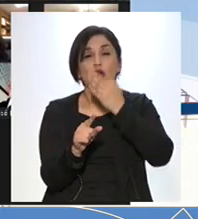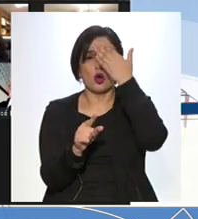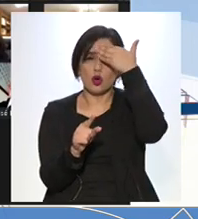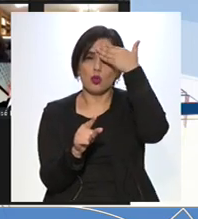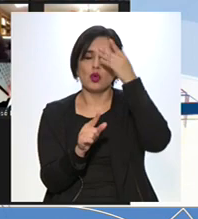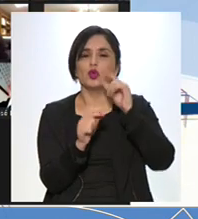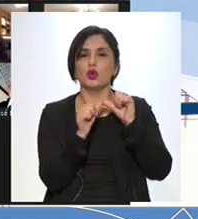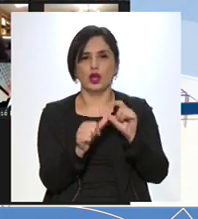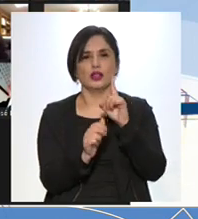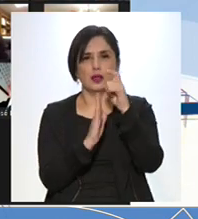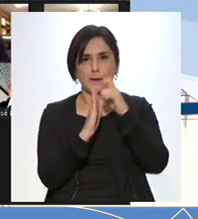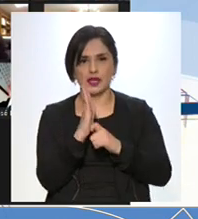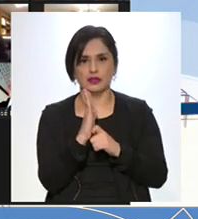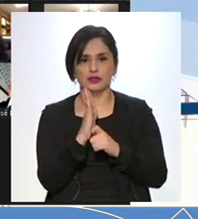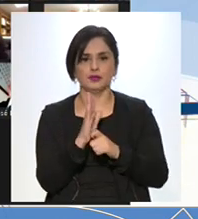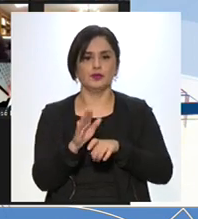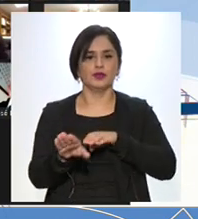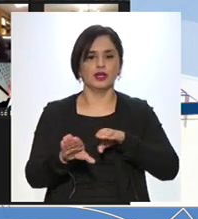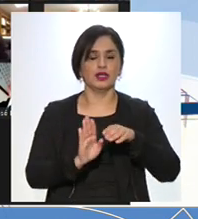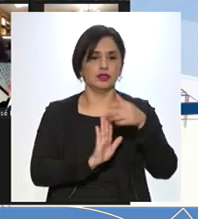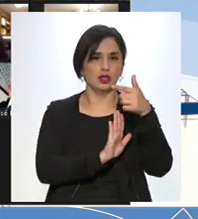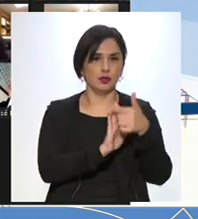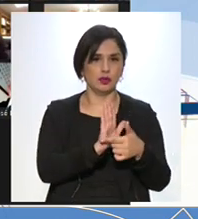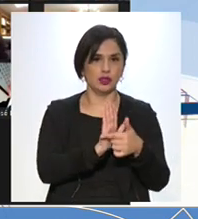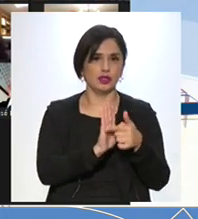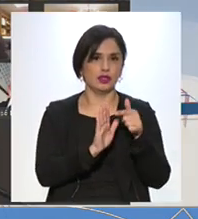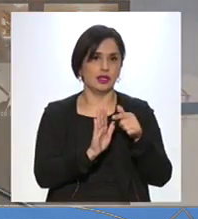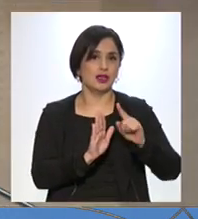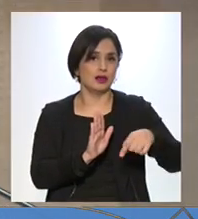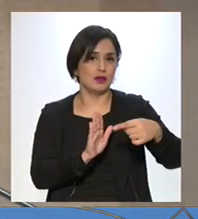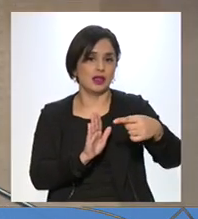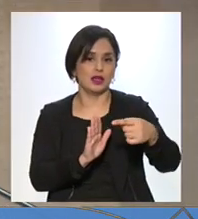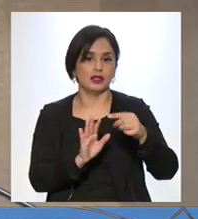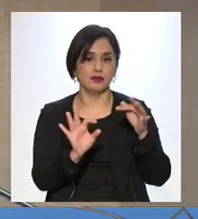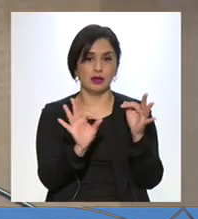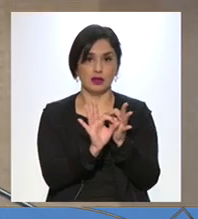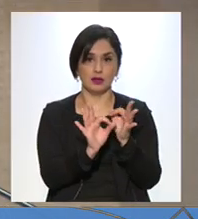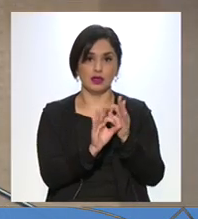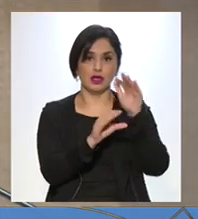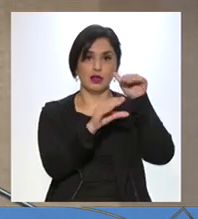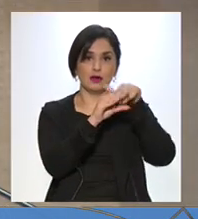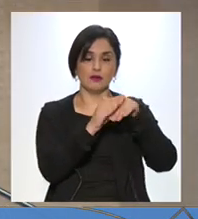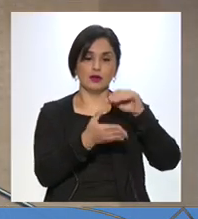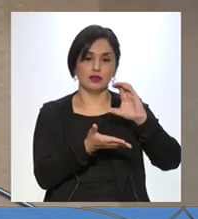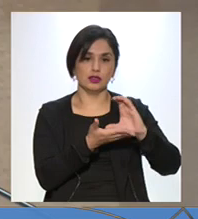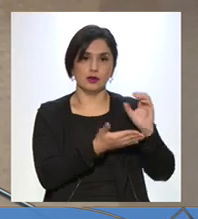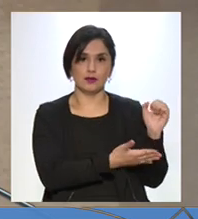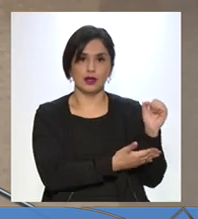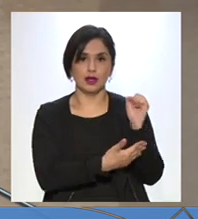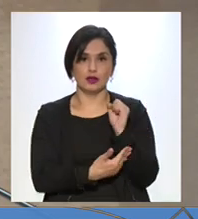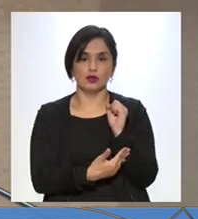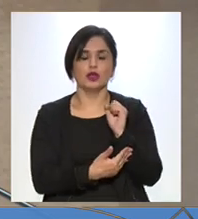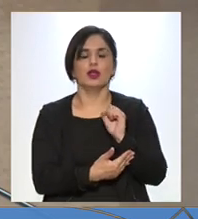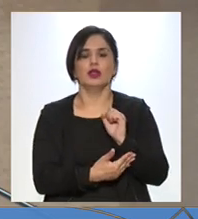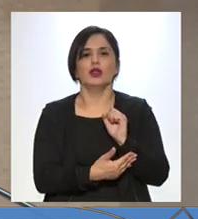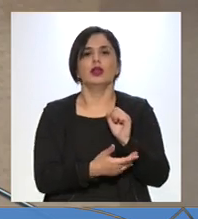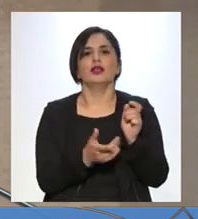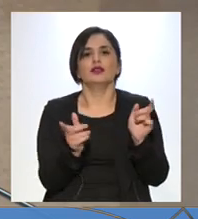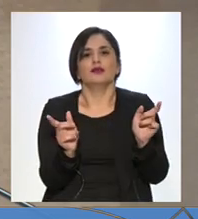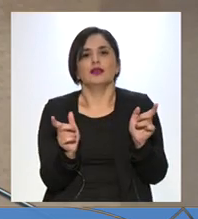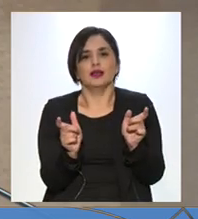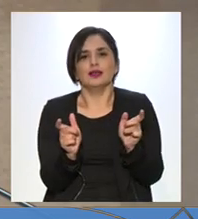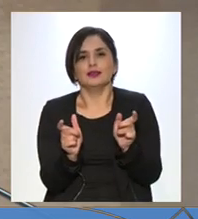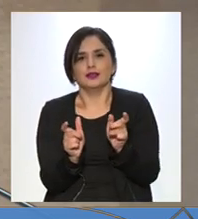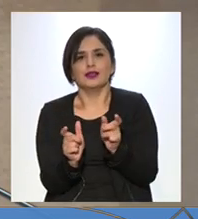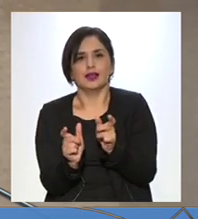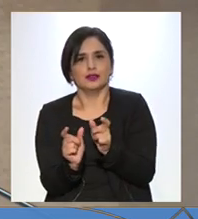Las acciones de política que vamos a explicar más adelante por parte del Banco Central van a ayudar a que esa brecha se vaya cerrando de tal manera